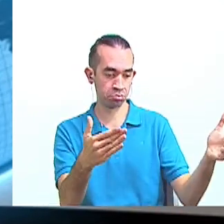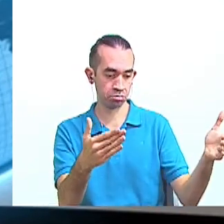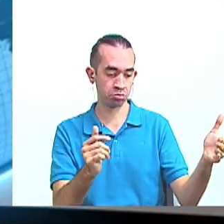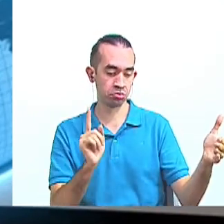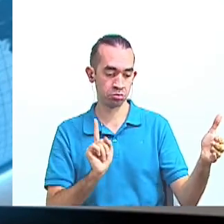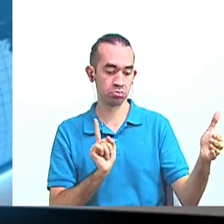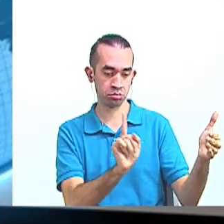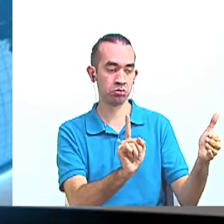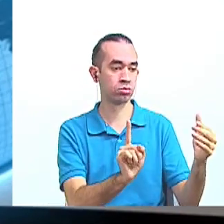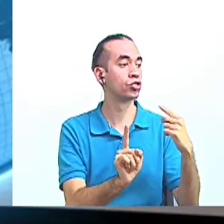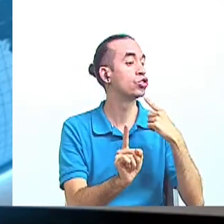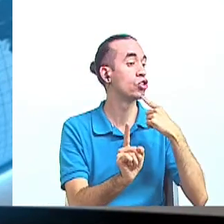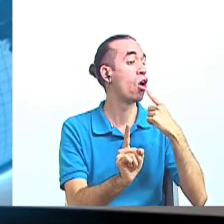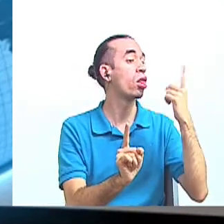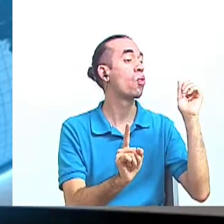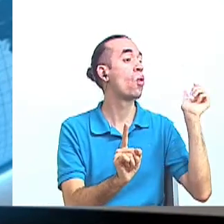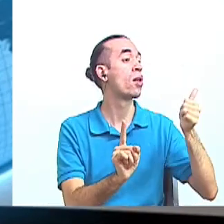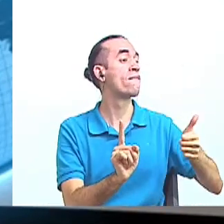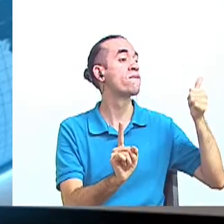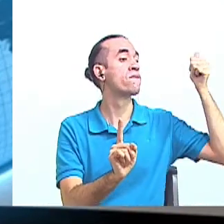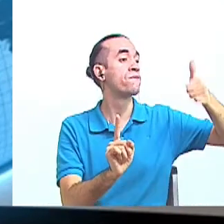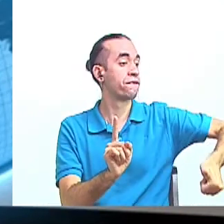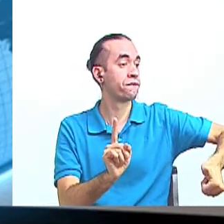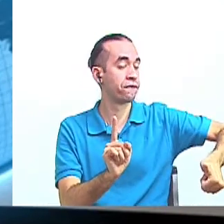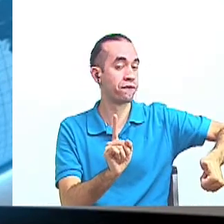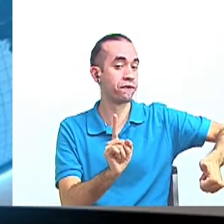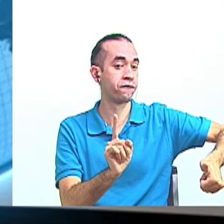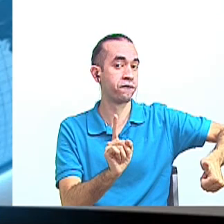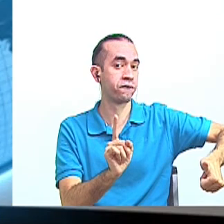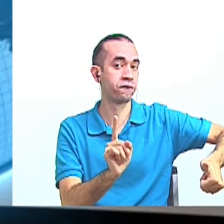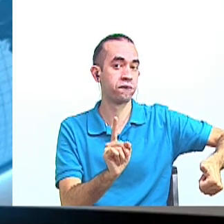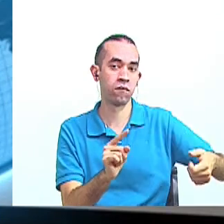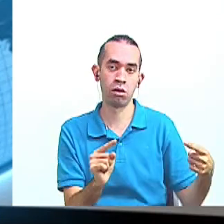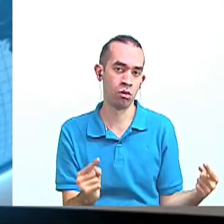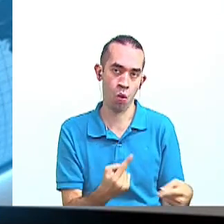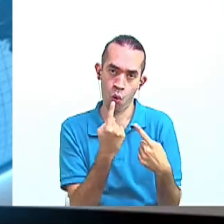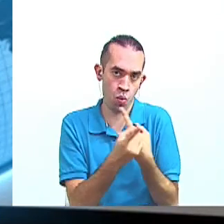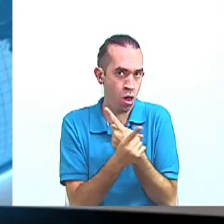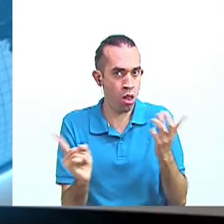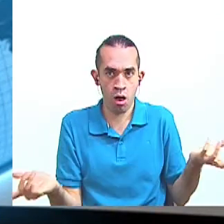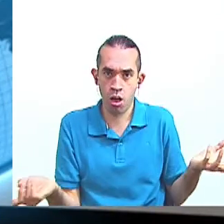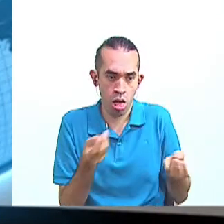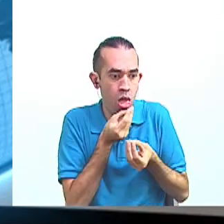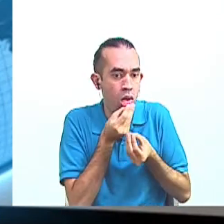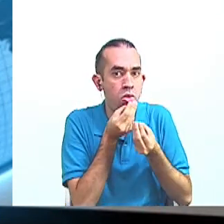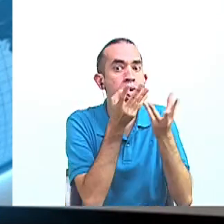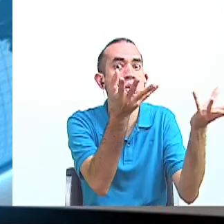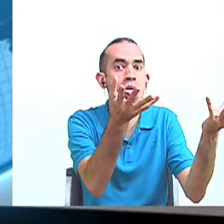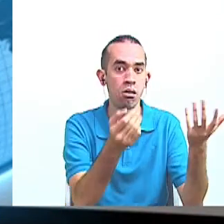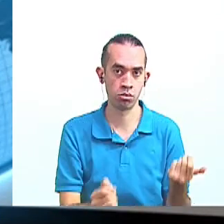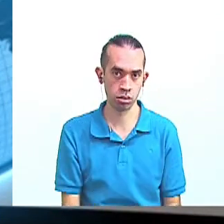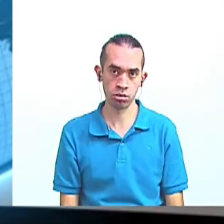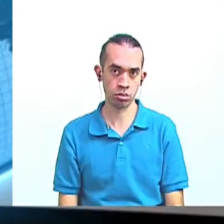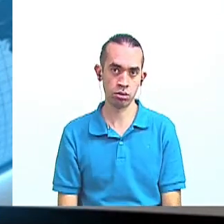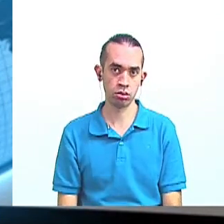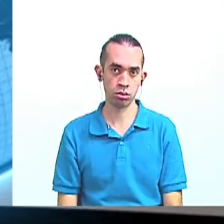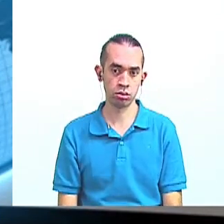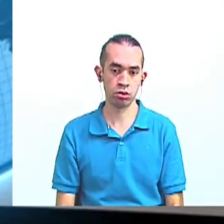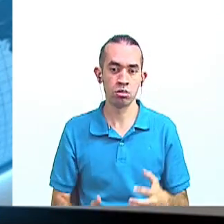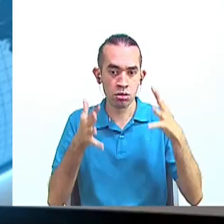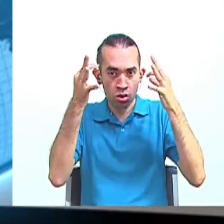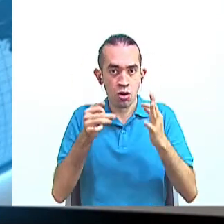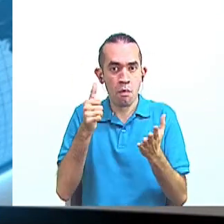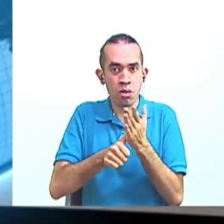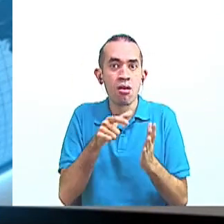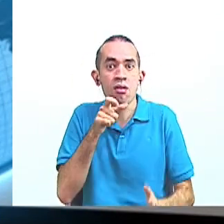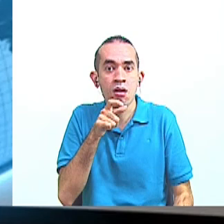debía decir por quién votaba. Por supuesto que era antidemocrático, porque la decisión de por quién votar es una decisión que